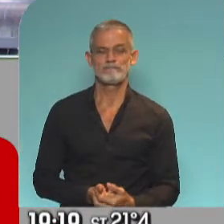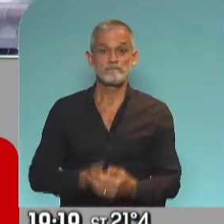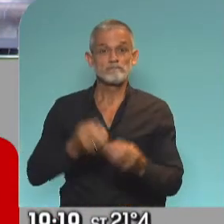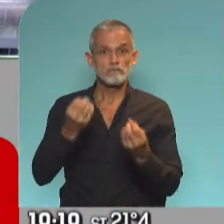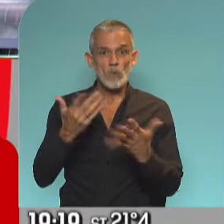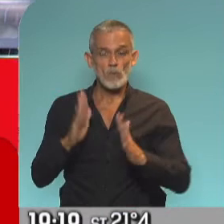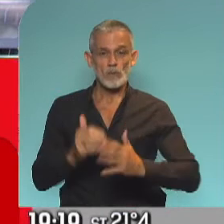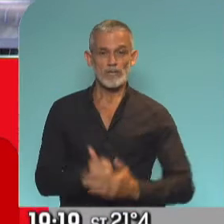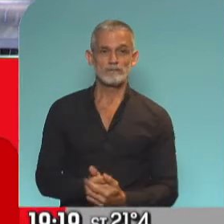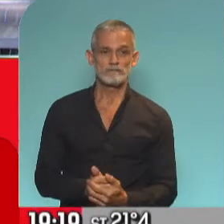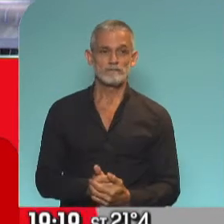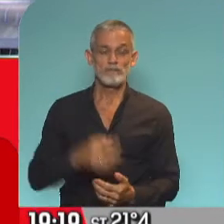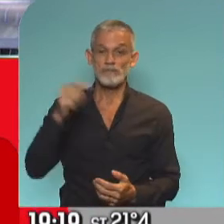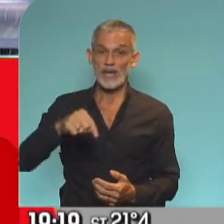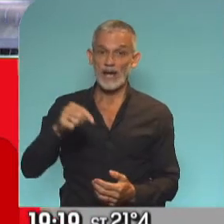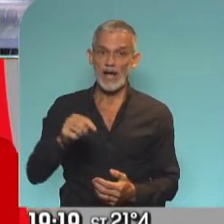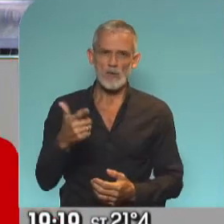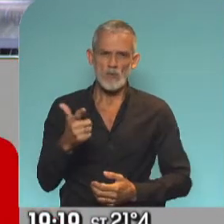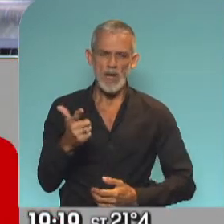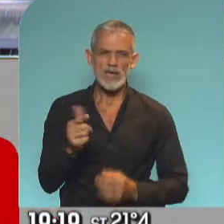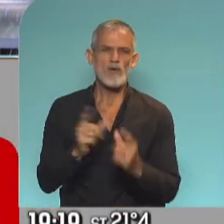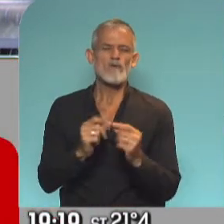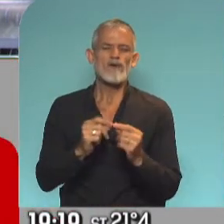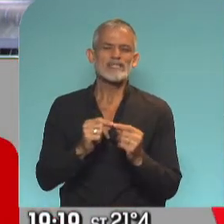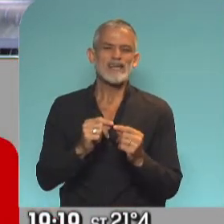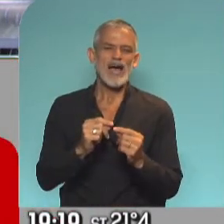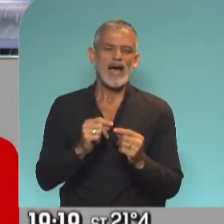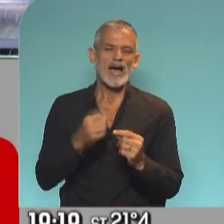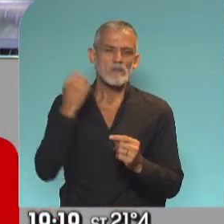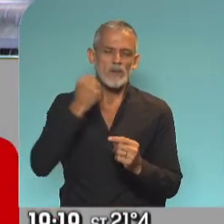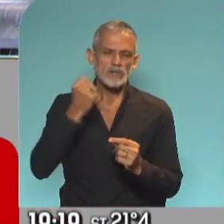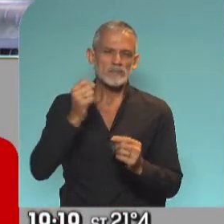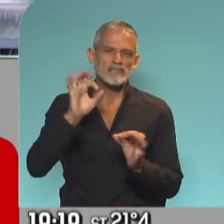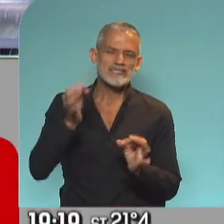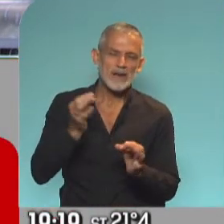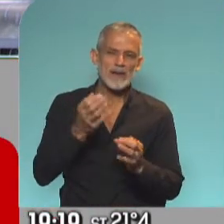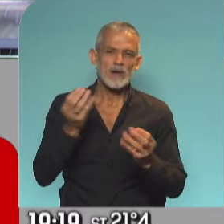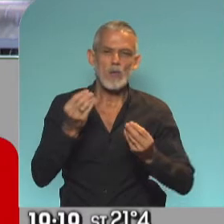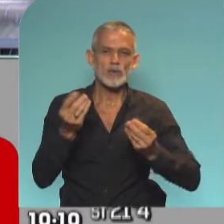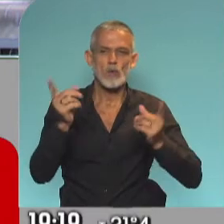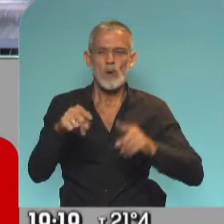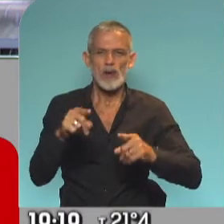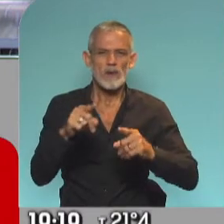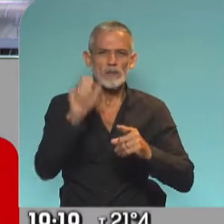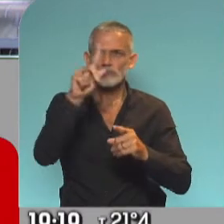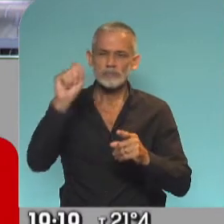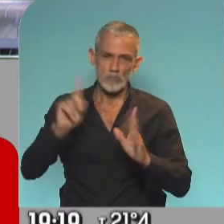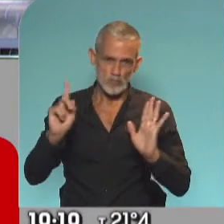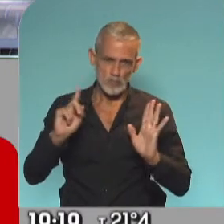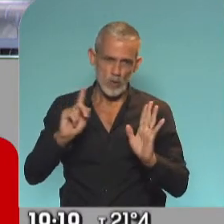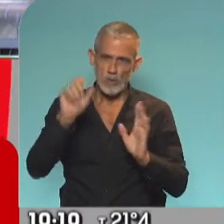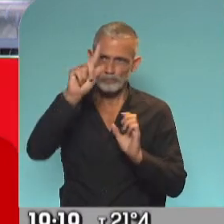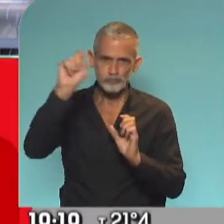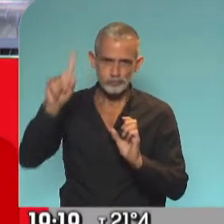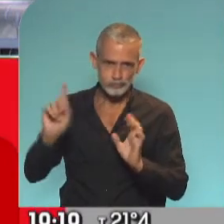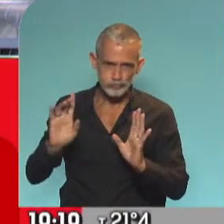Muy bien. Aquí no habrá una fecha clave como para saber cuándo vuelve cada distrito, sino que cada distrito